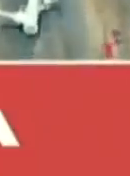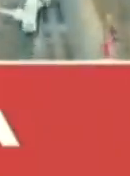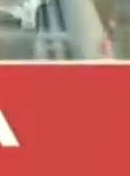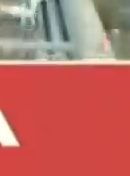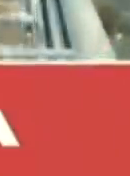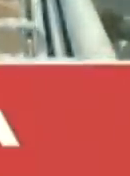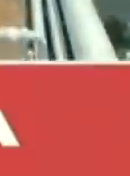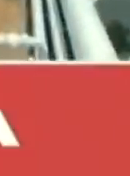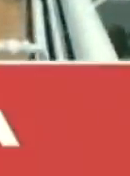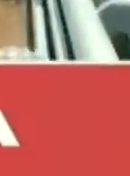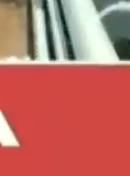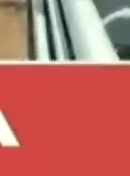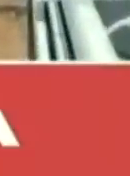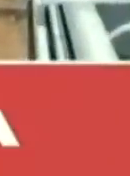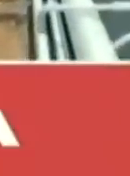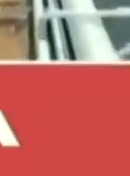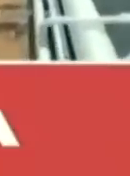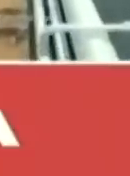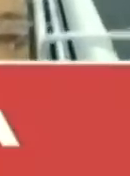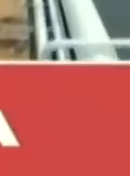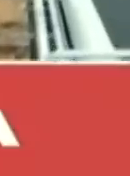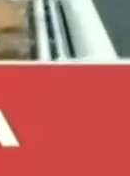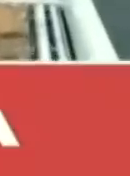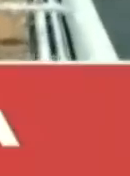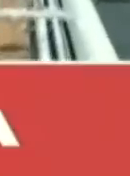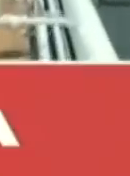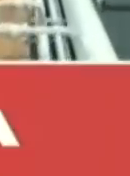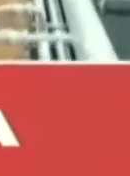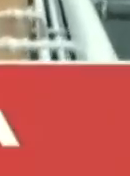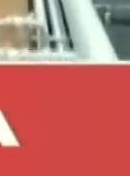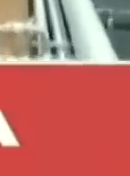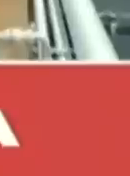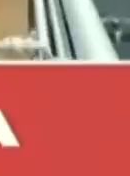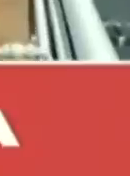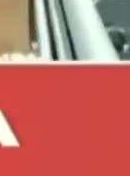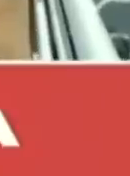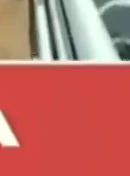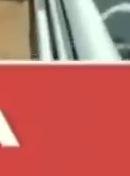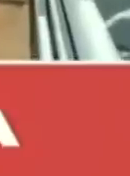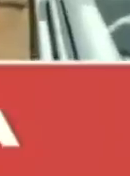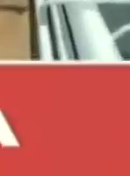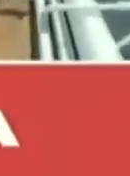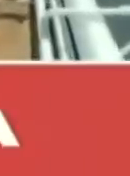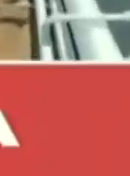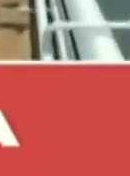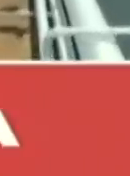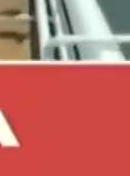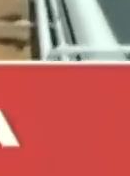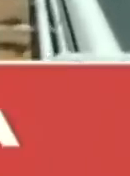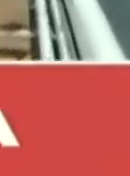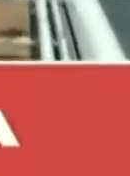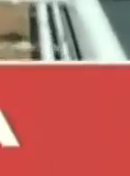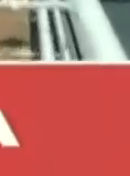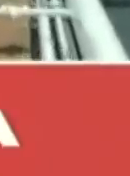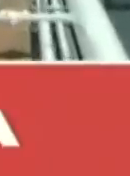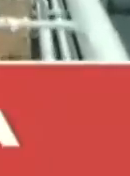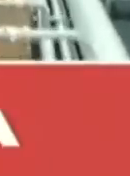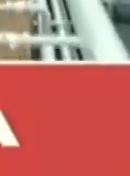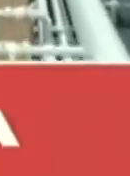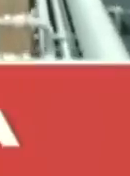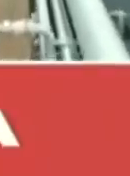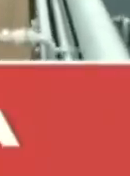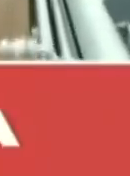¿Nos vamos a dejar arrodillar, dominar y someter por las sanciones del imperio gringo? ¿Vamos